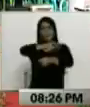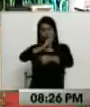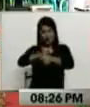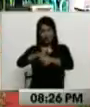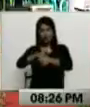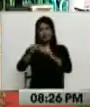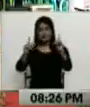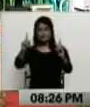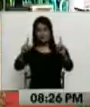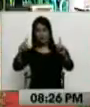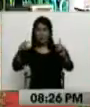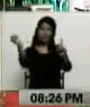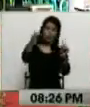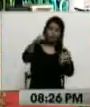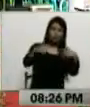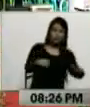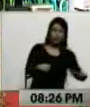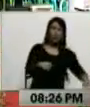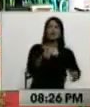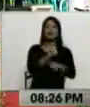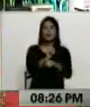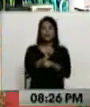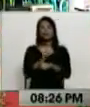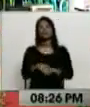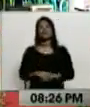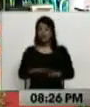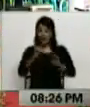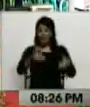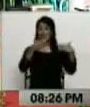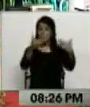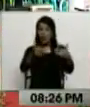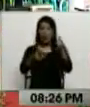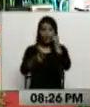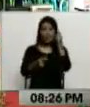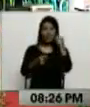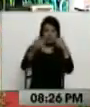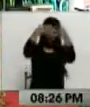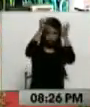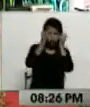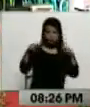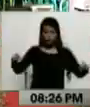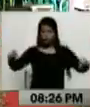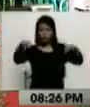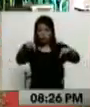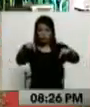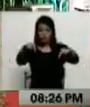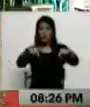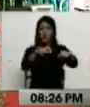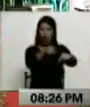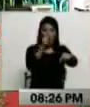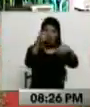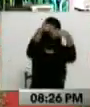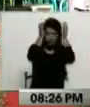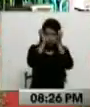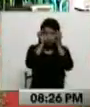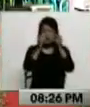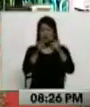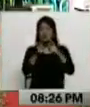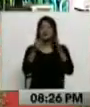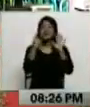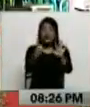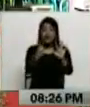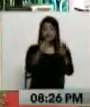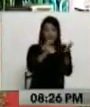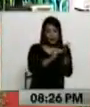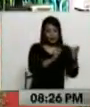lo destrozó y fue para allá la batalla de saire y le se metió moham se